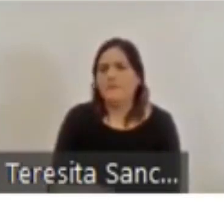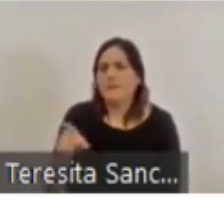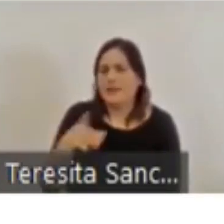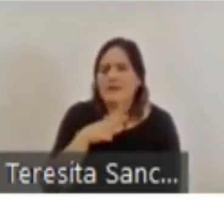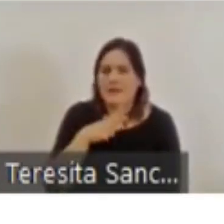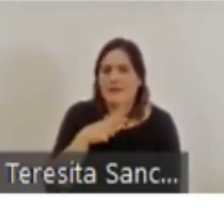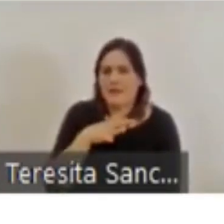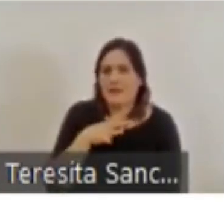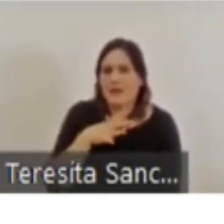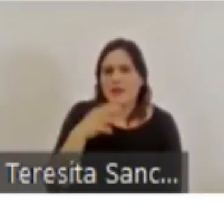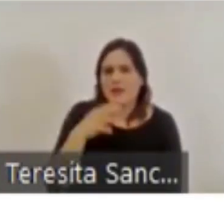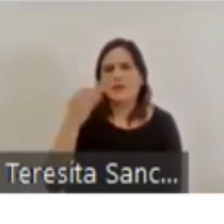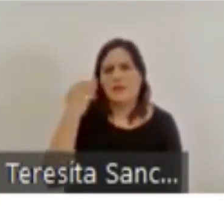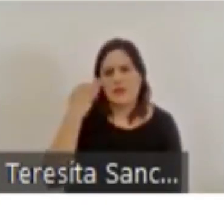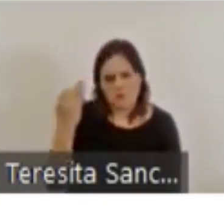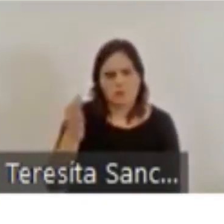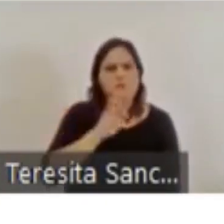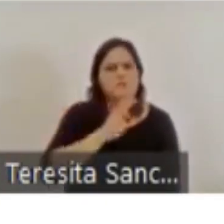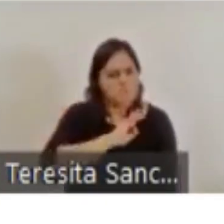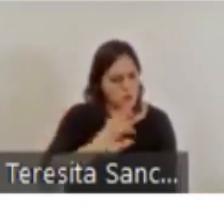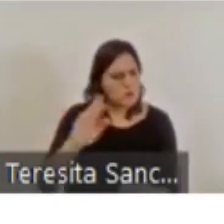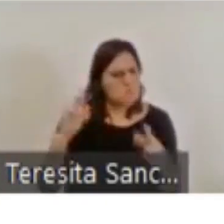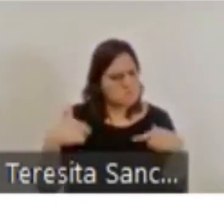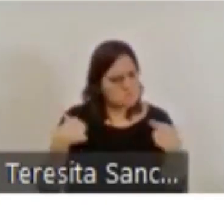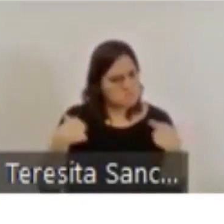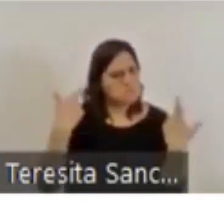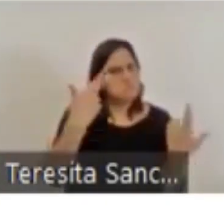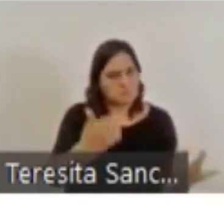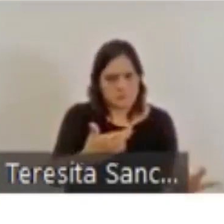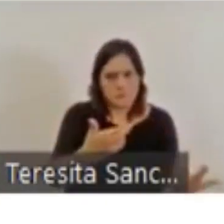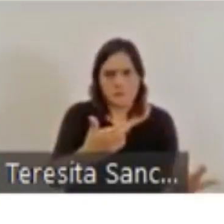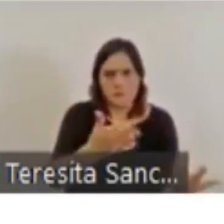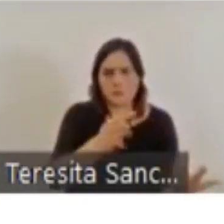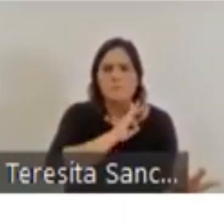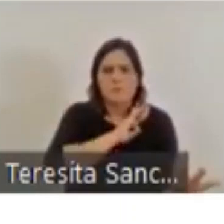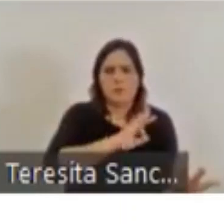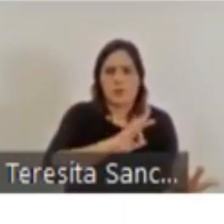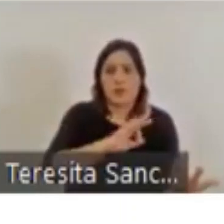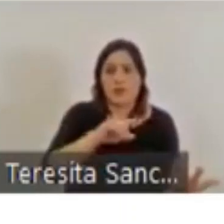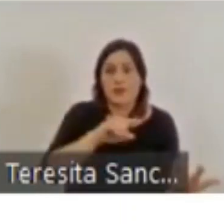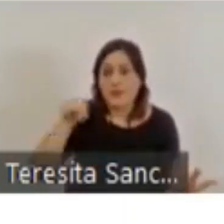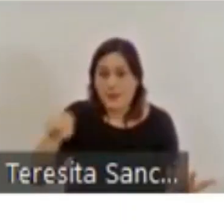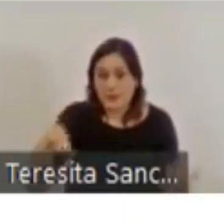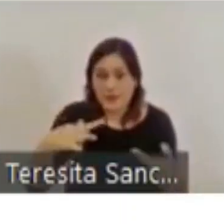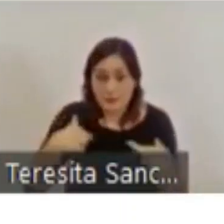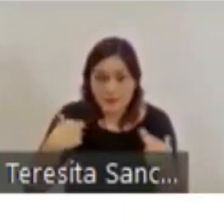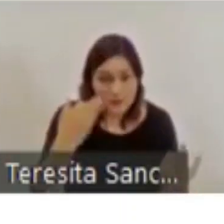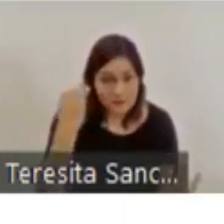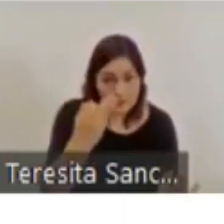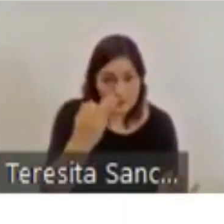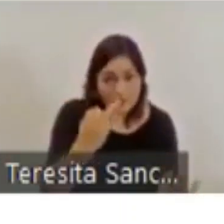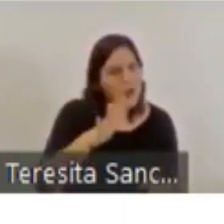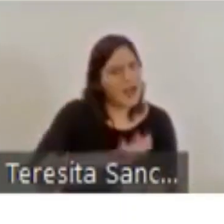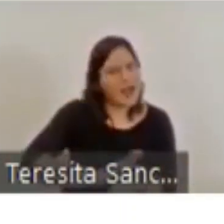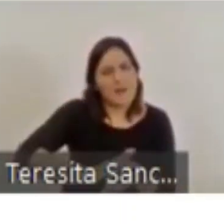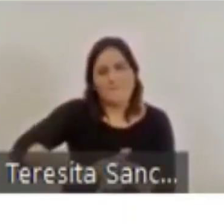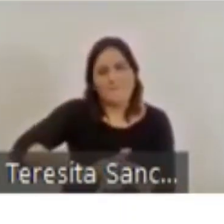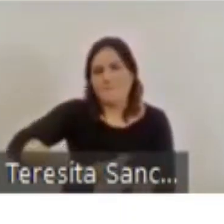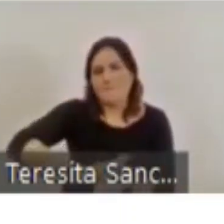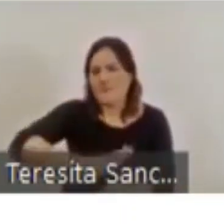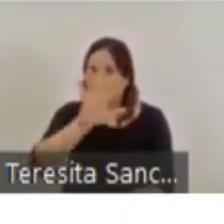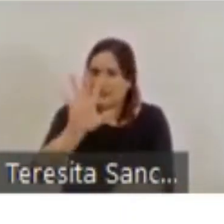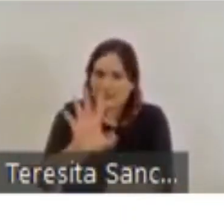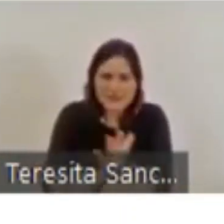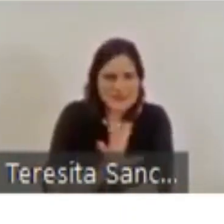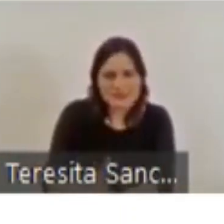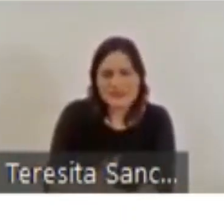que nos puede dar, lo da con una calidad insuperable. y va con energía, va